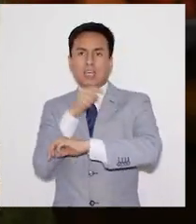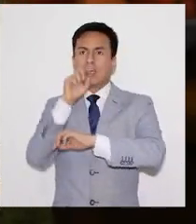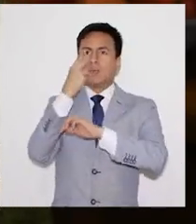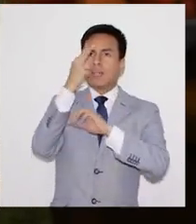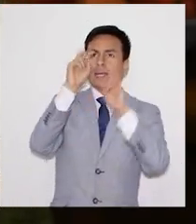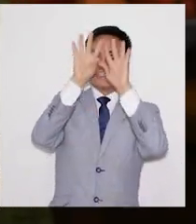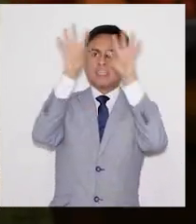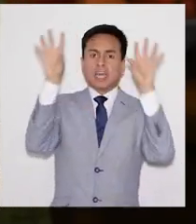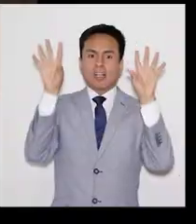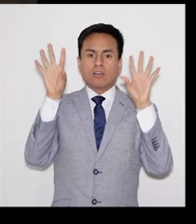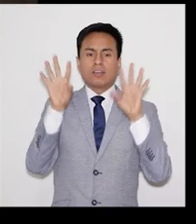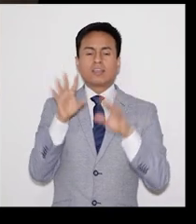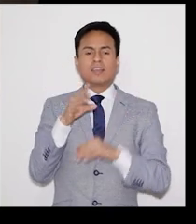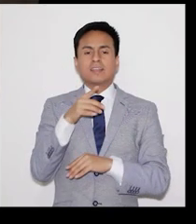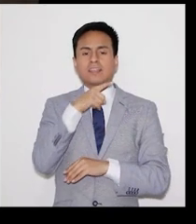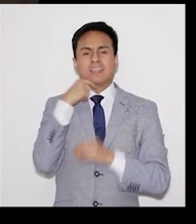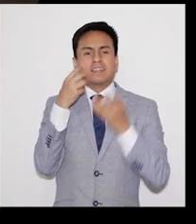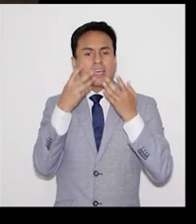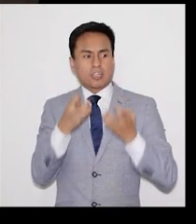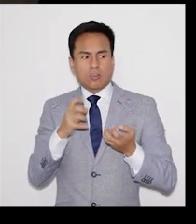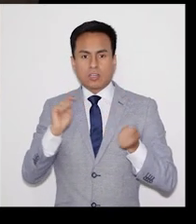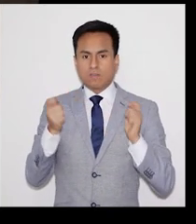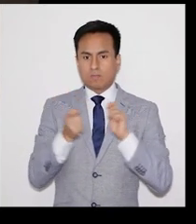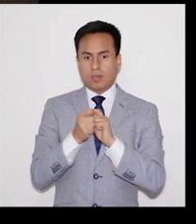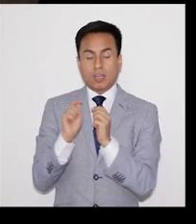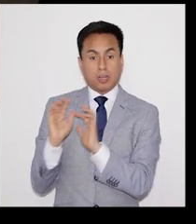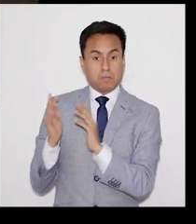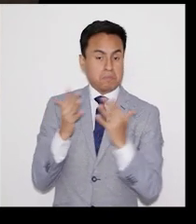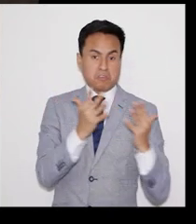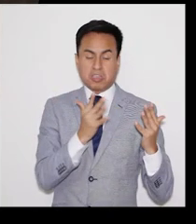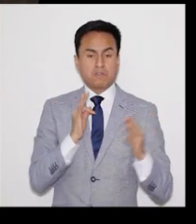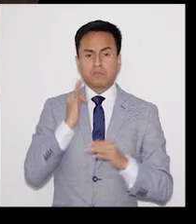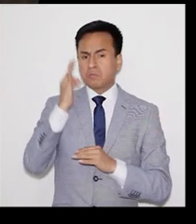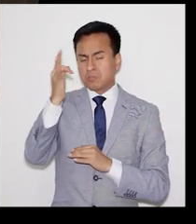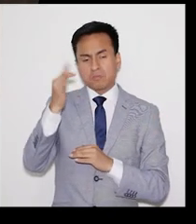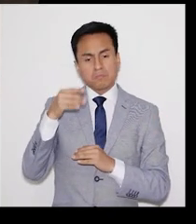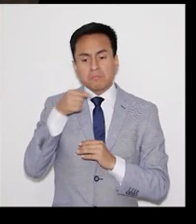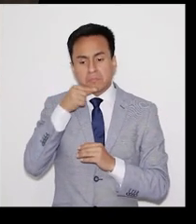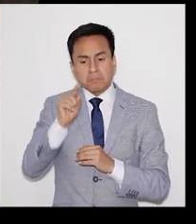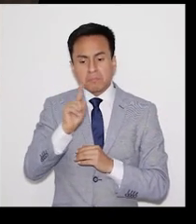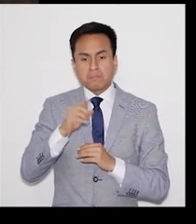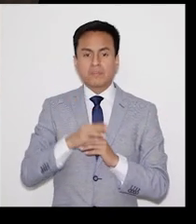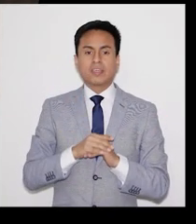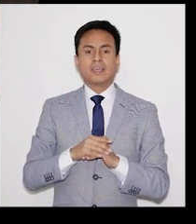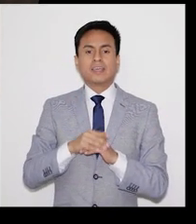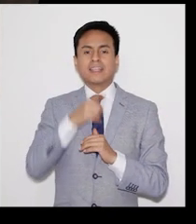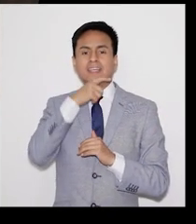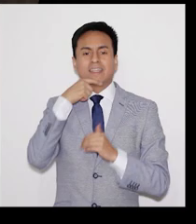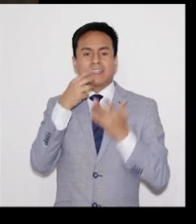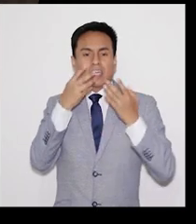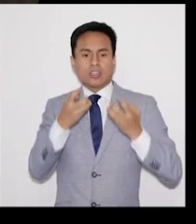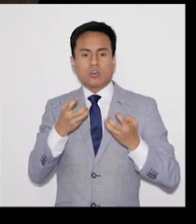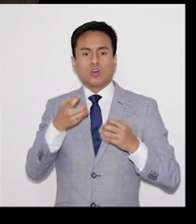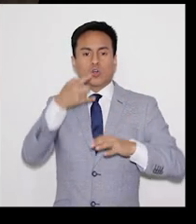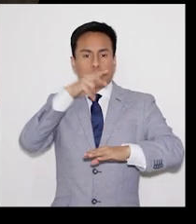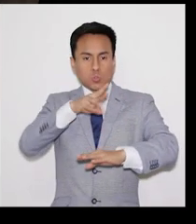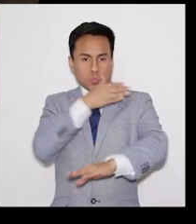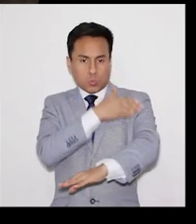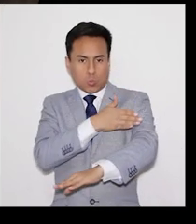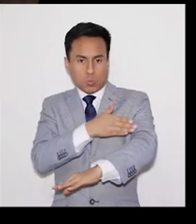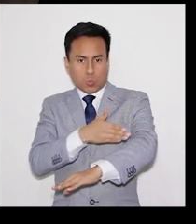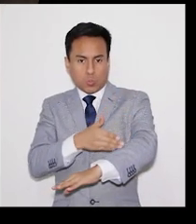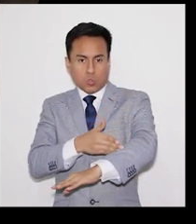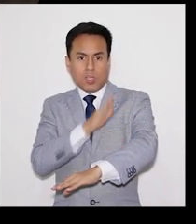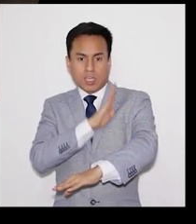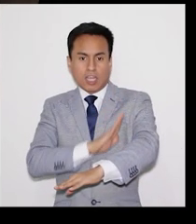cielo. Y el desierto este no se va a transformar en un bosque en el futuro cercano. El desierto se está viniendo para el sur y se